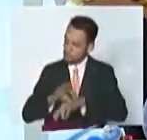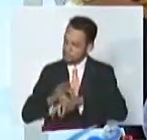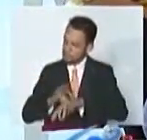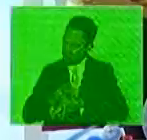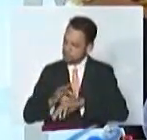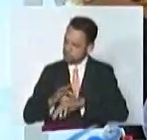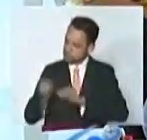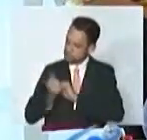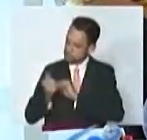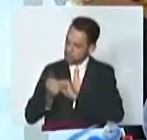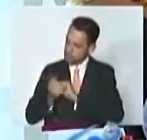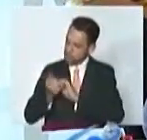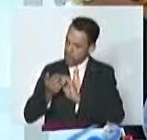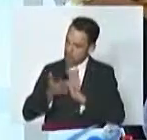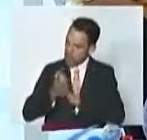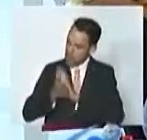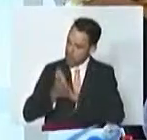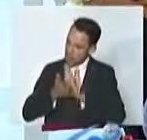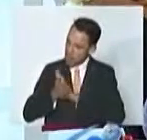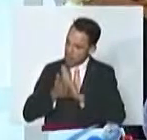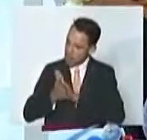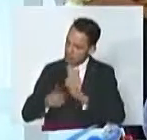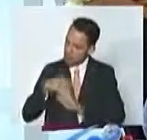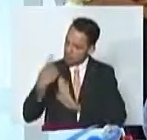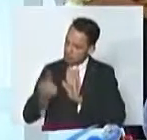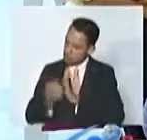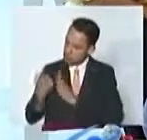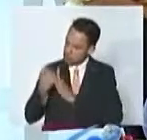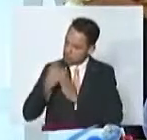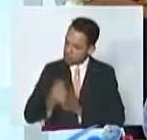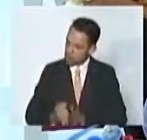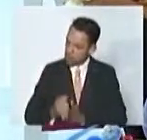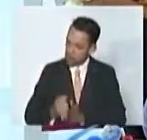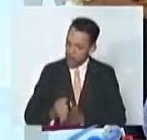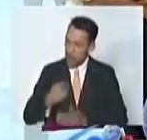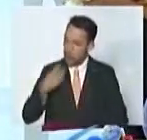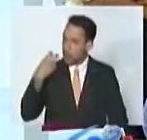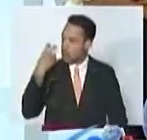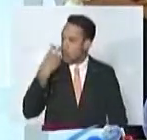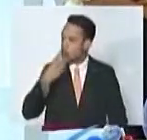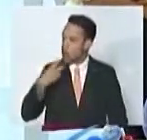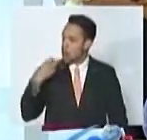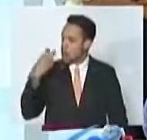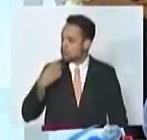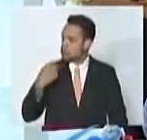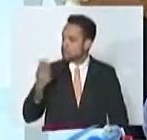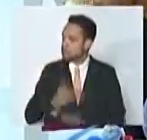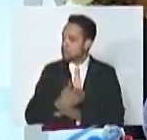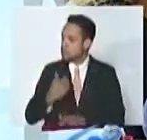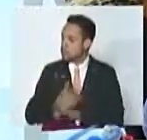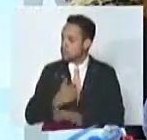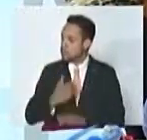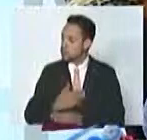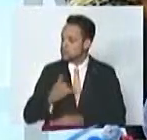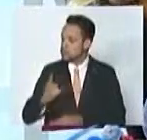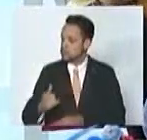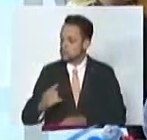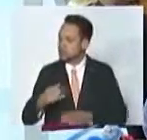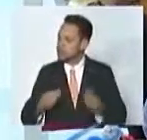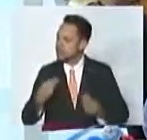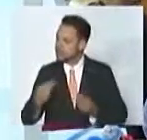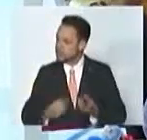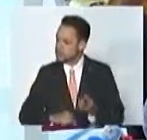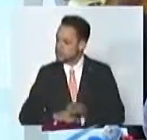o que enseñarle a las personas para mejorar esa parte vocal cuando tienen problemas auditivos?